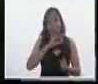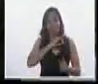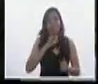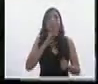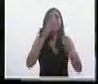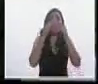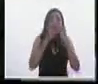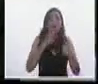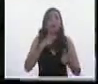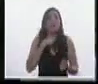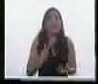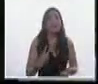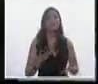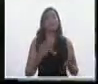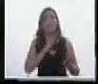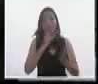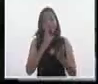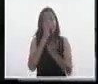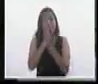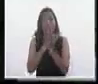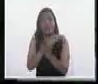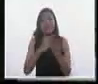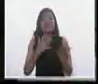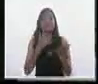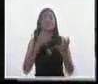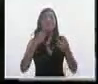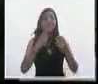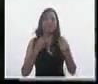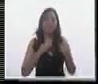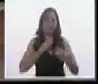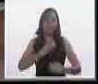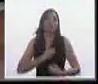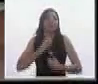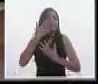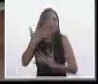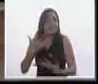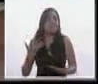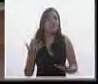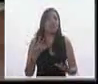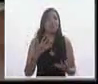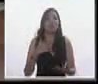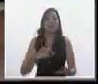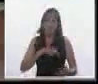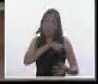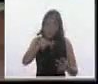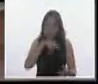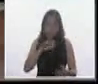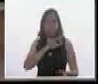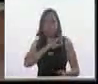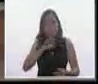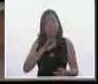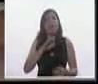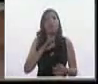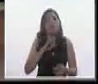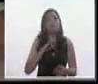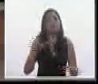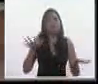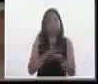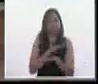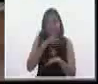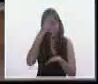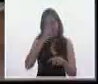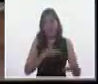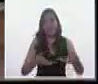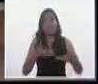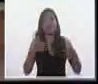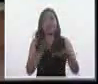sus voces requieren compartir sus significados sus expresiones en poder ar porque ellos pueden hacer el cambio y abrirse